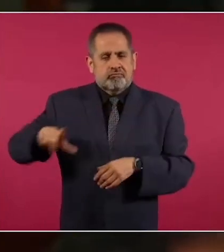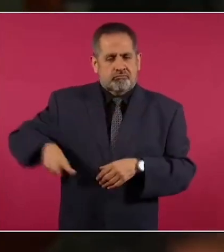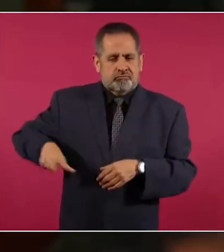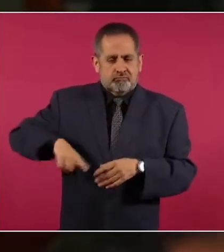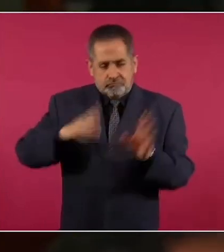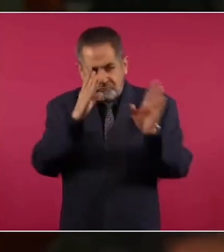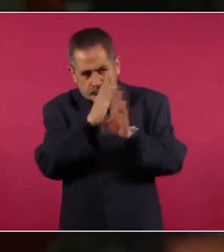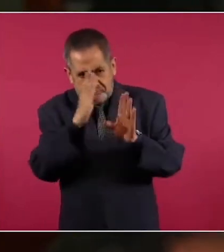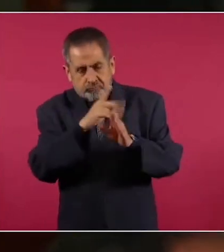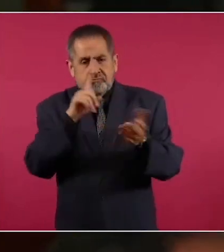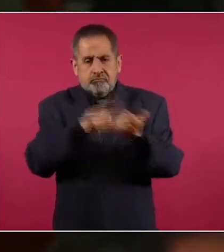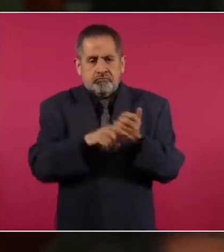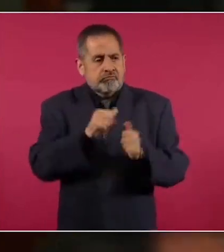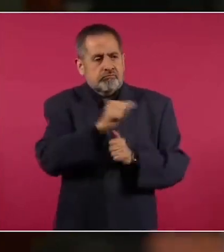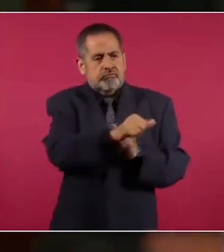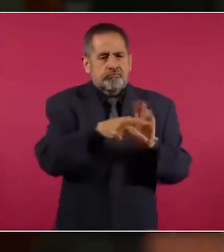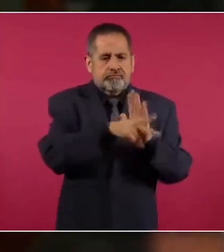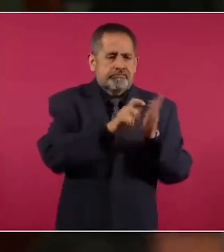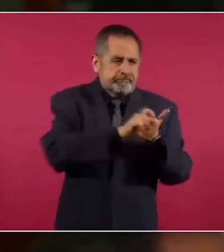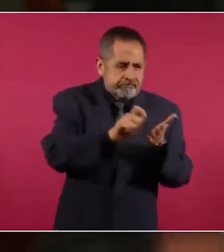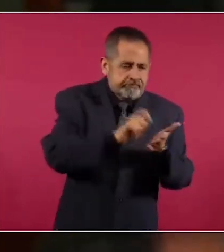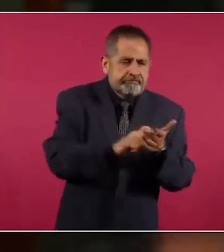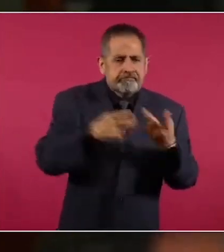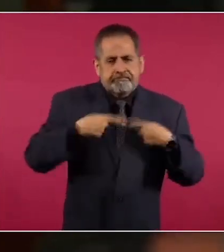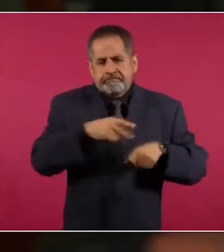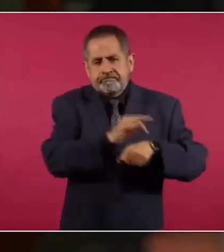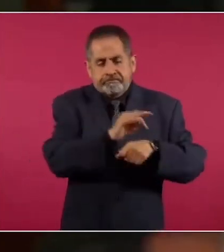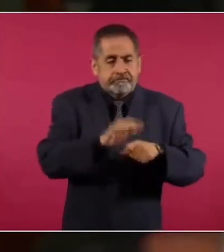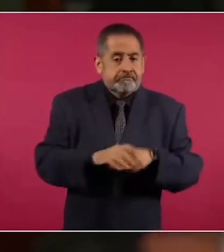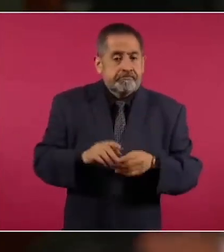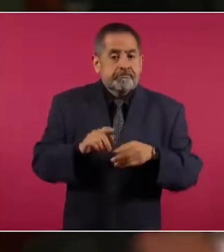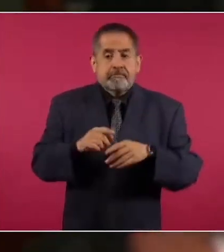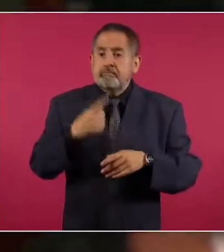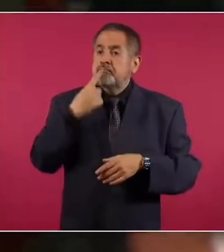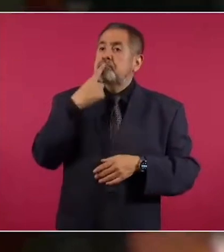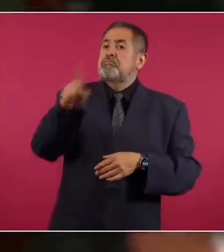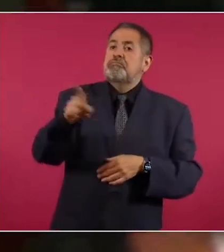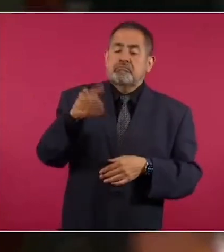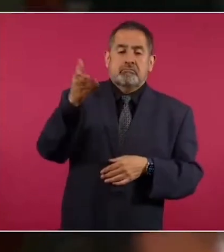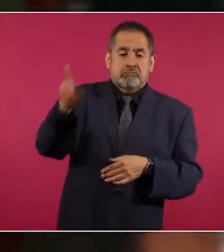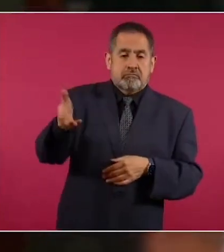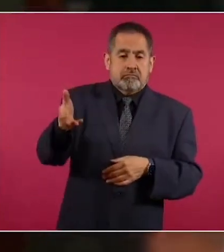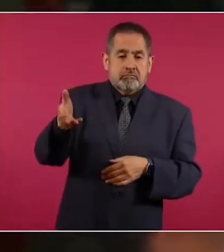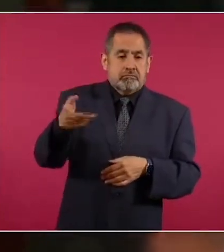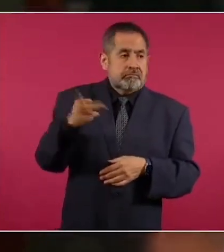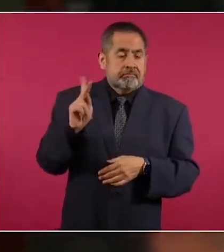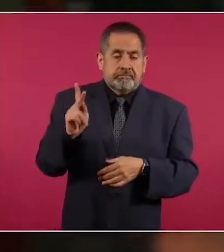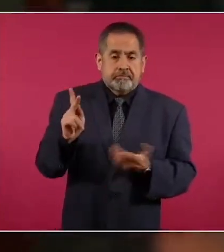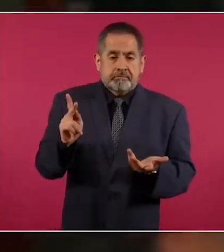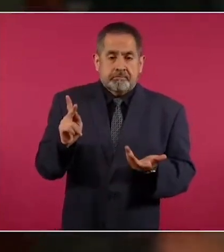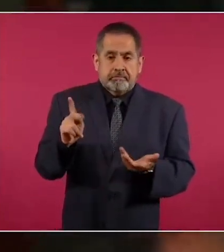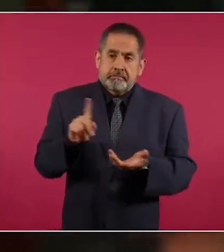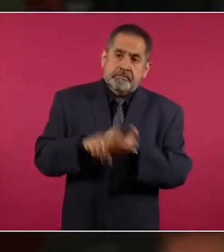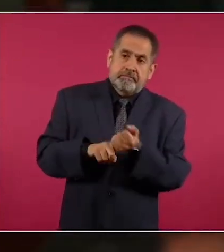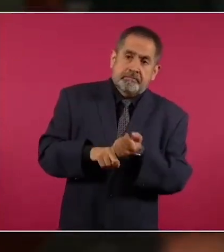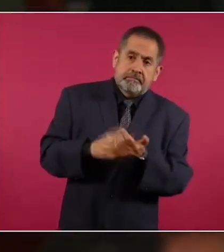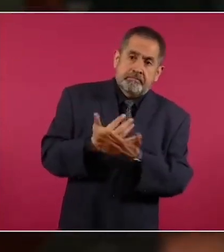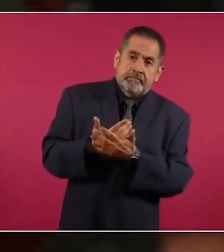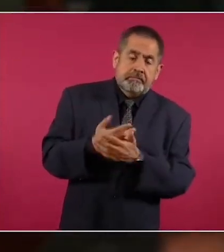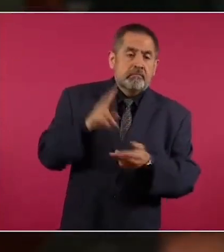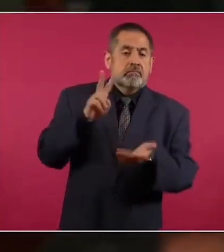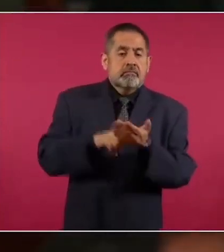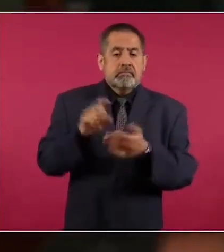espía, donde también hubo espionaje a periodistas y a defensores, se puso una denuncia y, sin embargo, estamos en